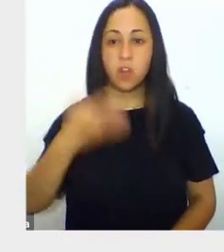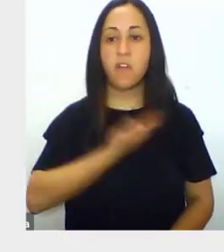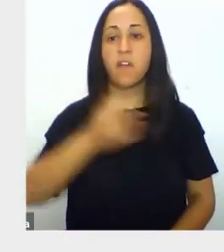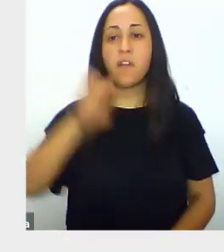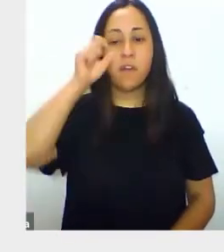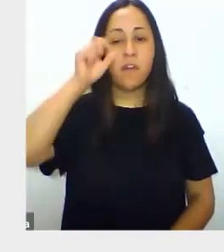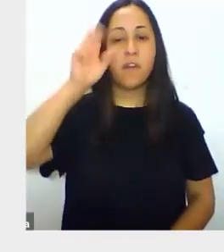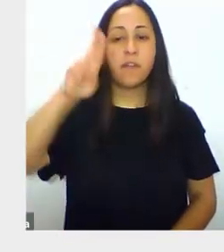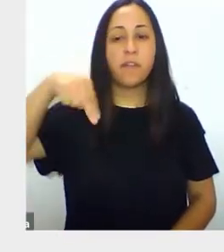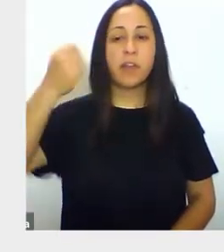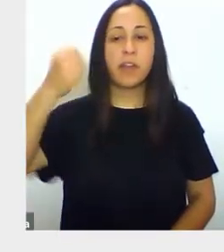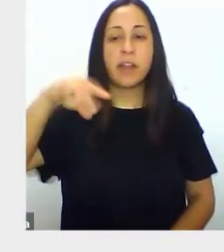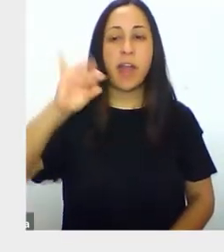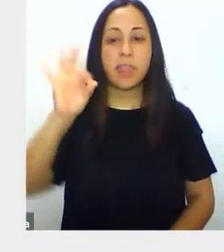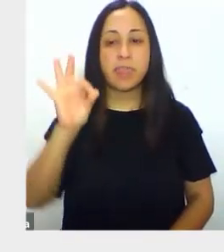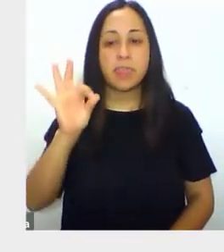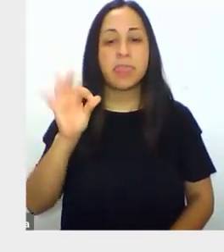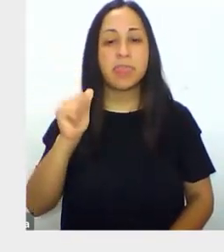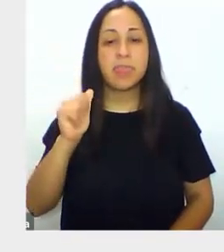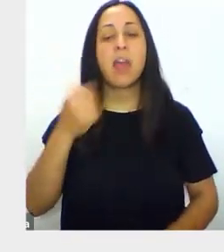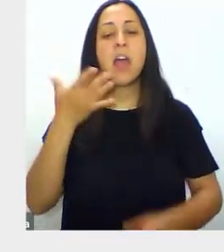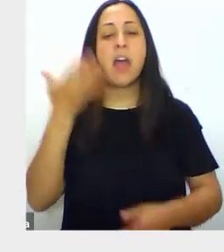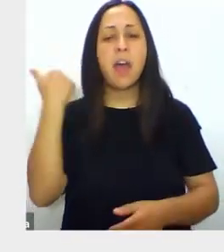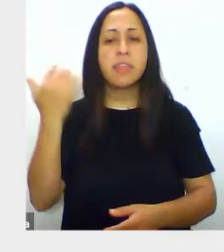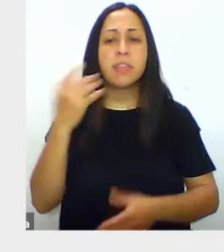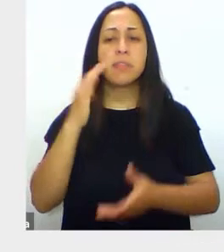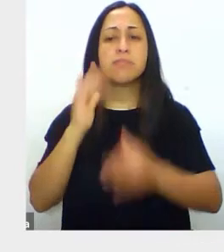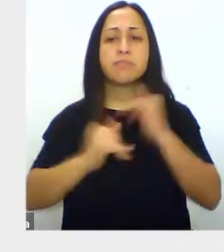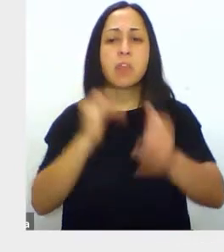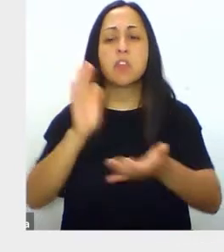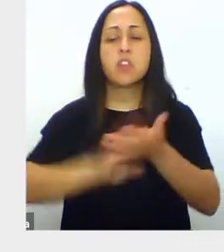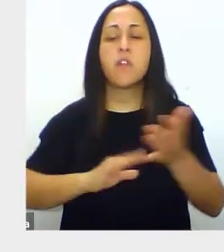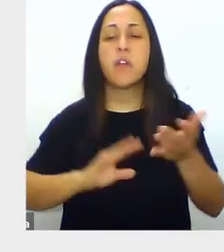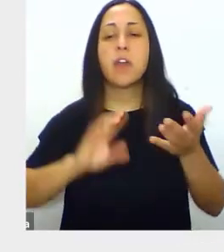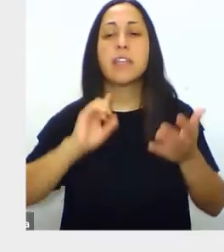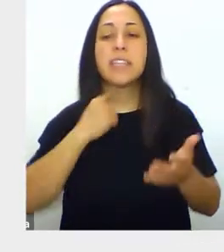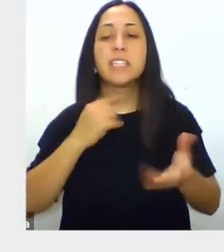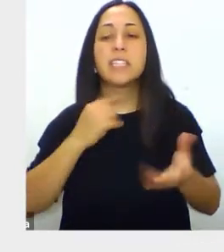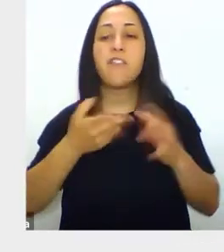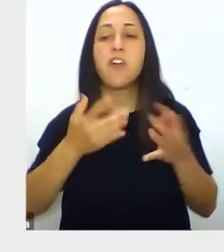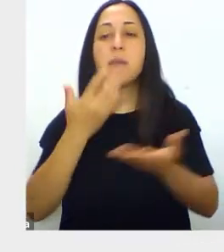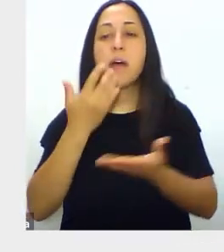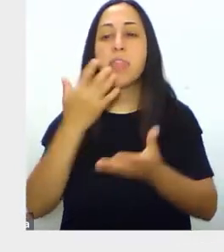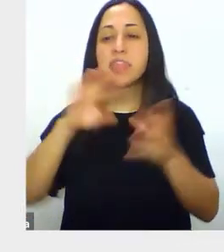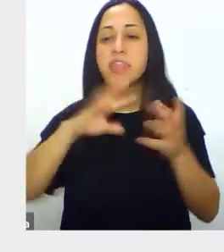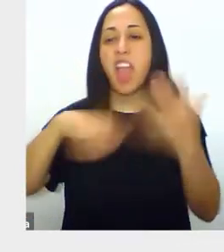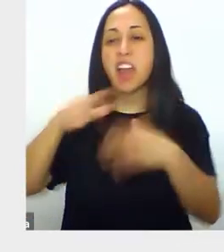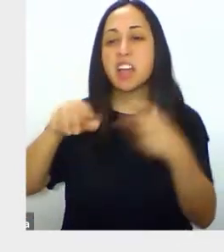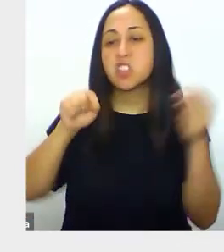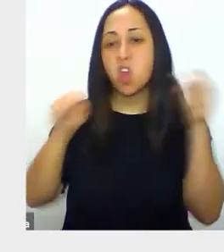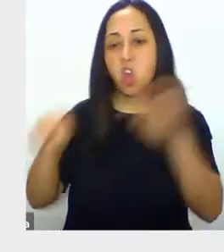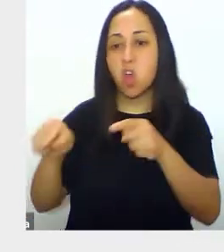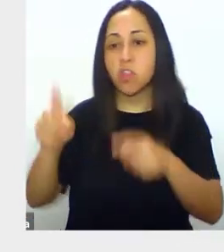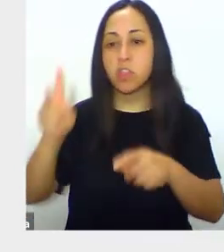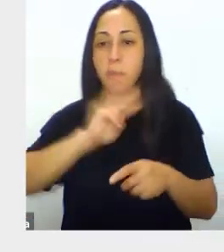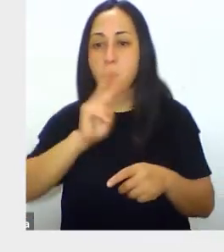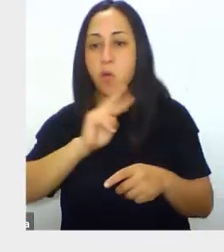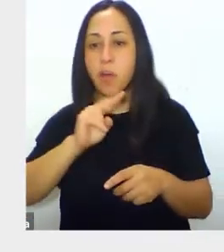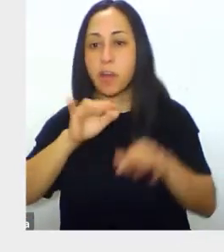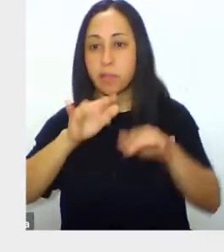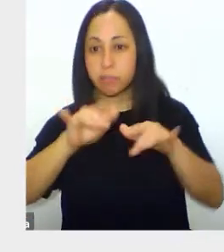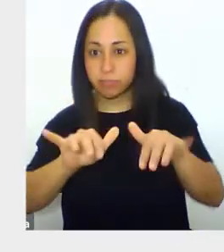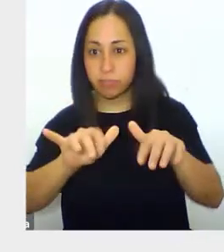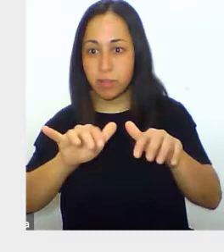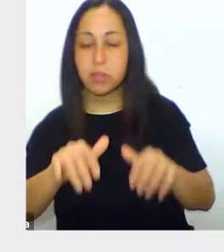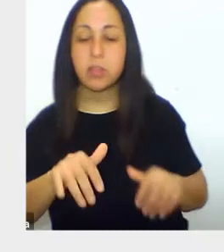yo soy Fernanda. Anteriormente estuvimos hablando acerca de los 13 tipos de agresión contra las mujeres en